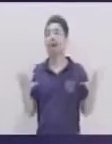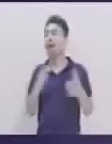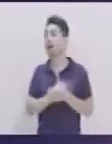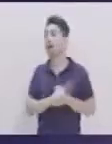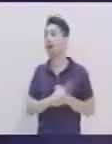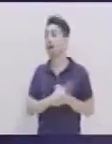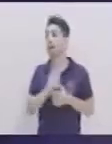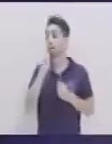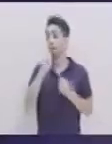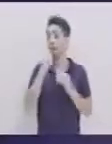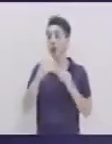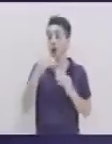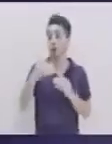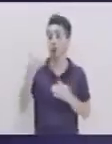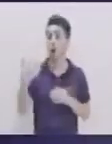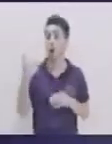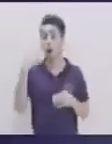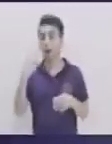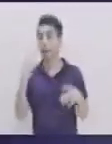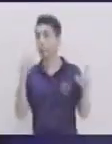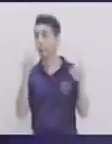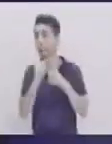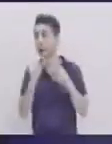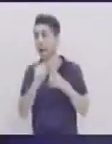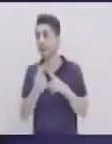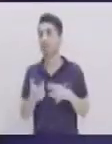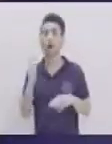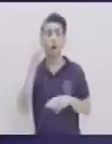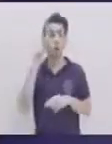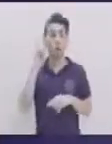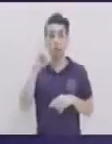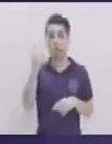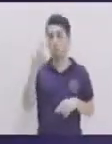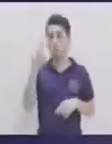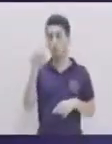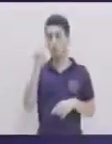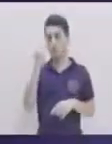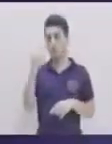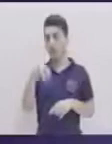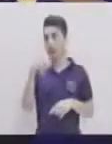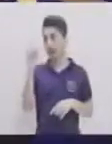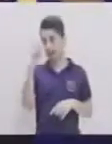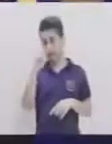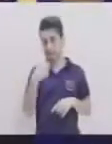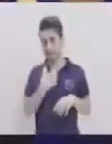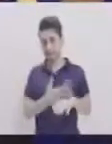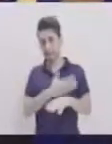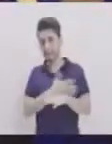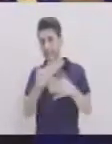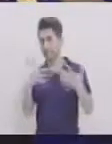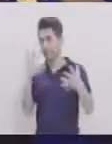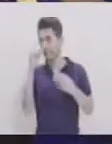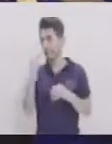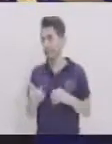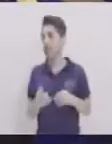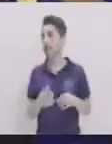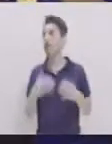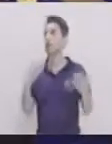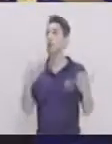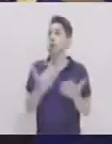desafío para el día de hoy es mejorar la pronunciación de los guardianes de las fuentes hídricas que ya hemos